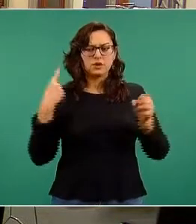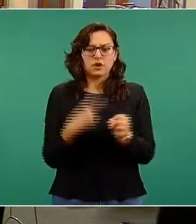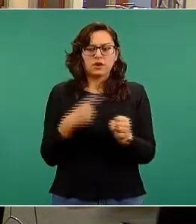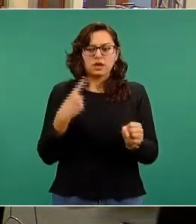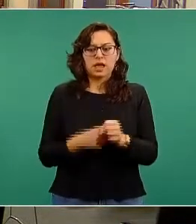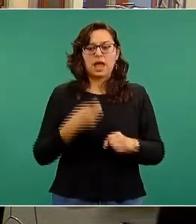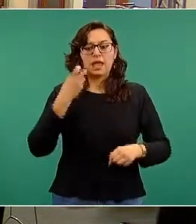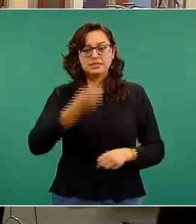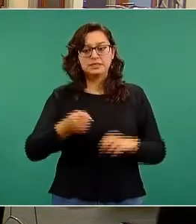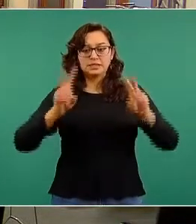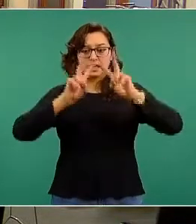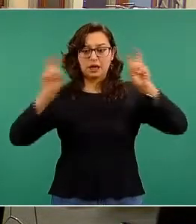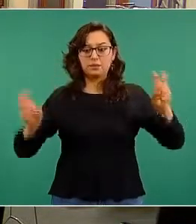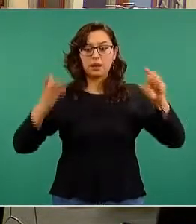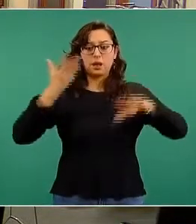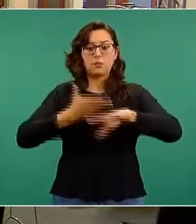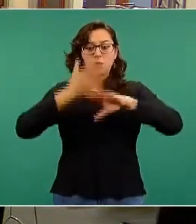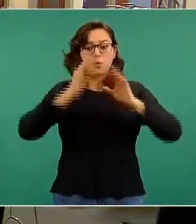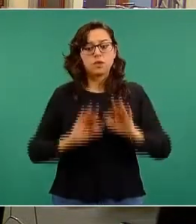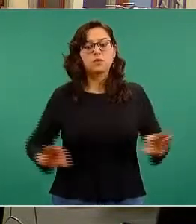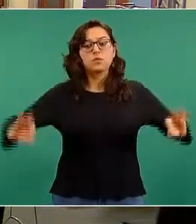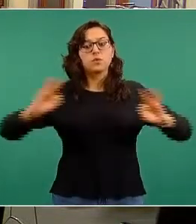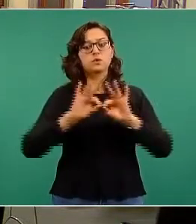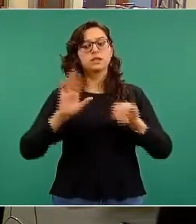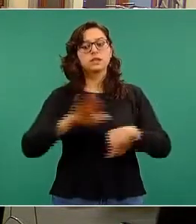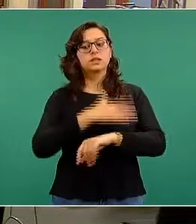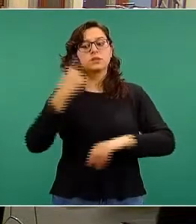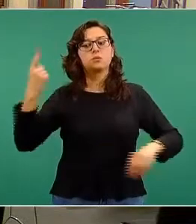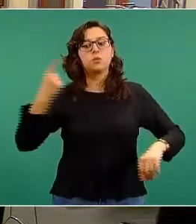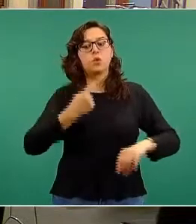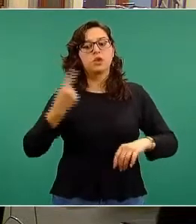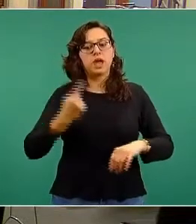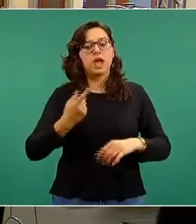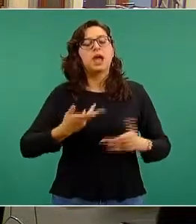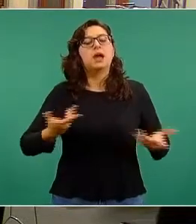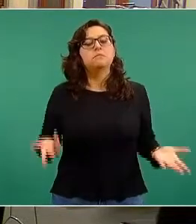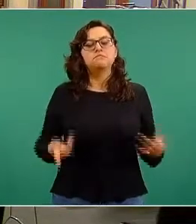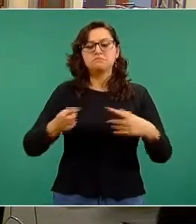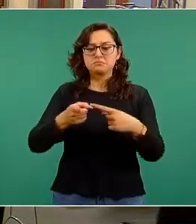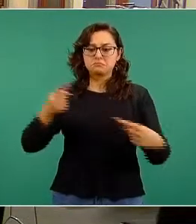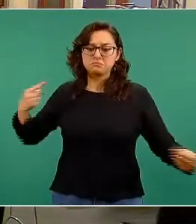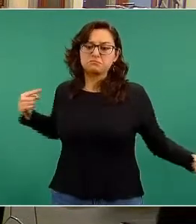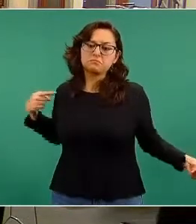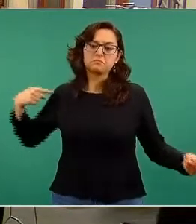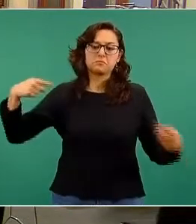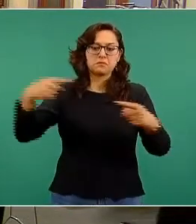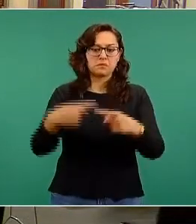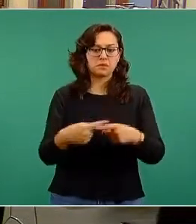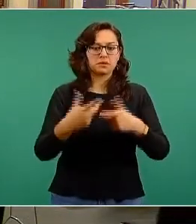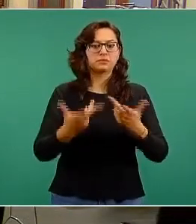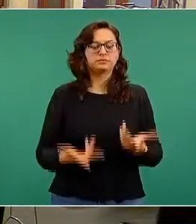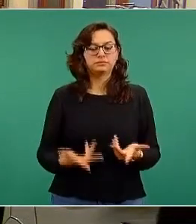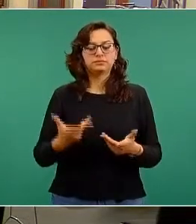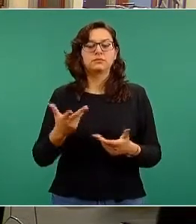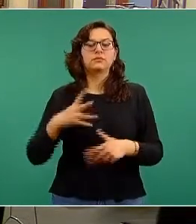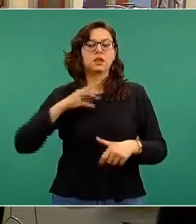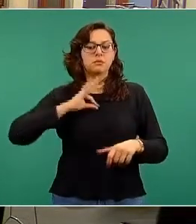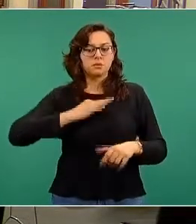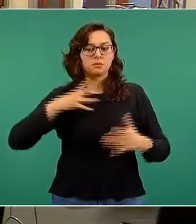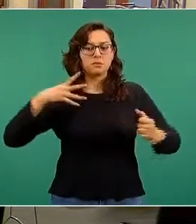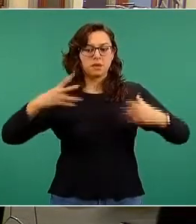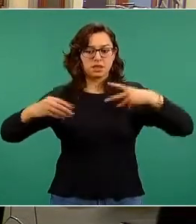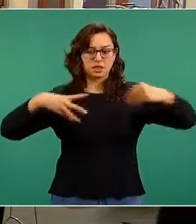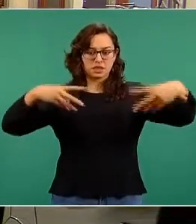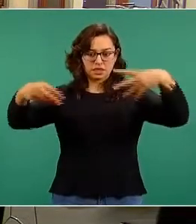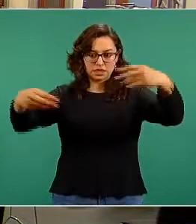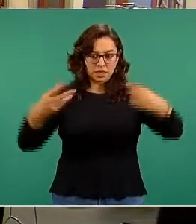extraordinariamente importante. Nos habla de cómo se ha comportado a lo largo de la pandemia en nuestro país